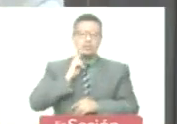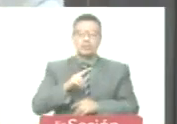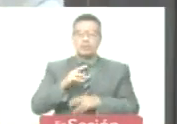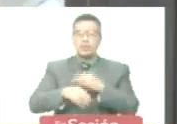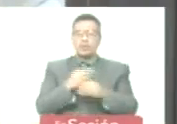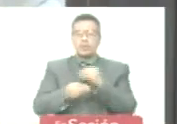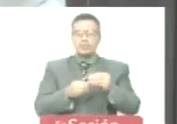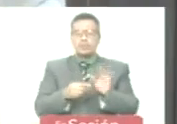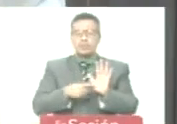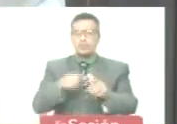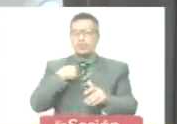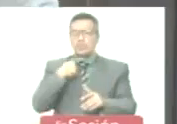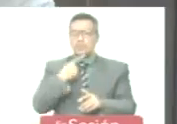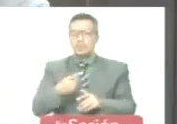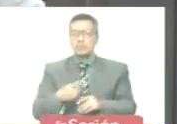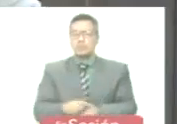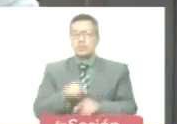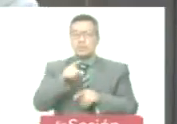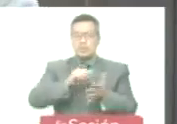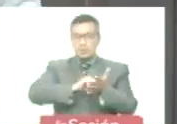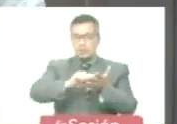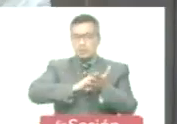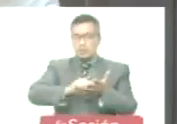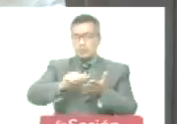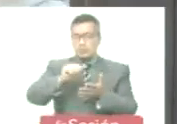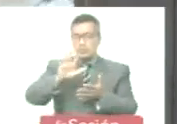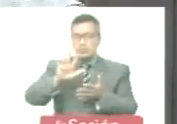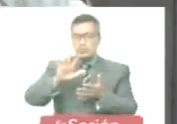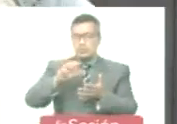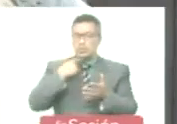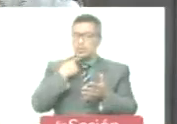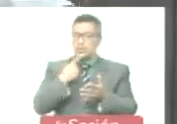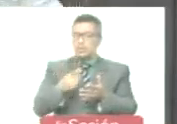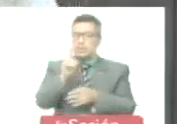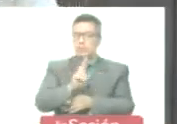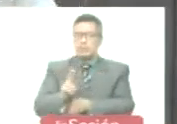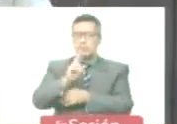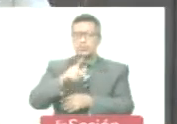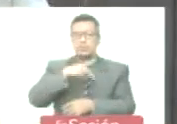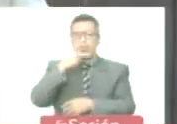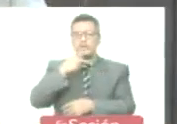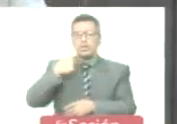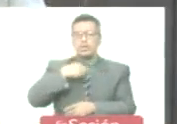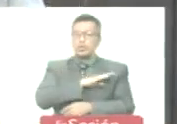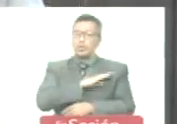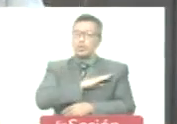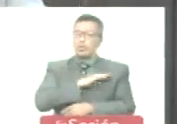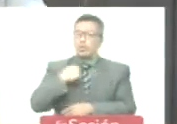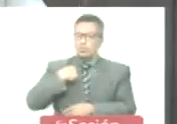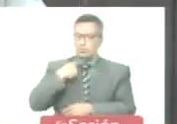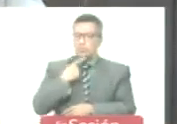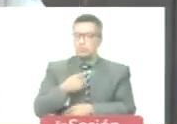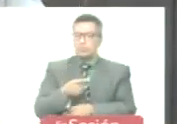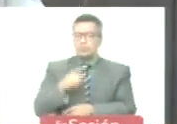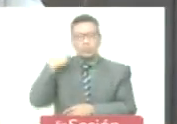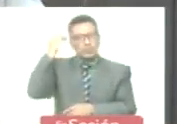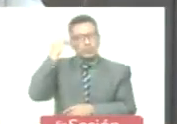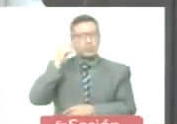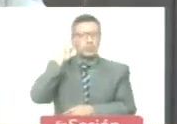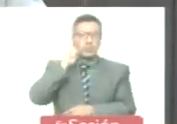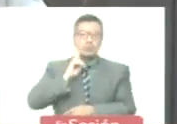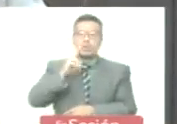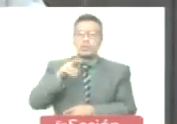hacemos referencia y en ese artículo no se señala el uso político. Yo particularmente creo que Bolívar